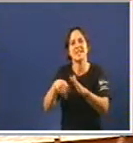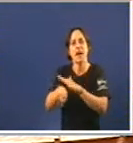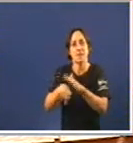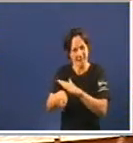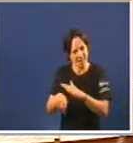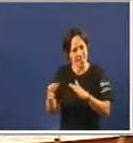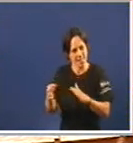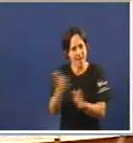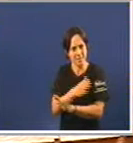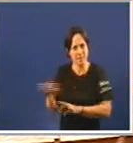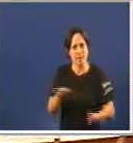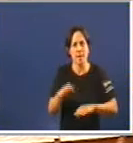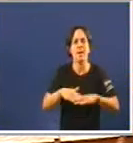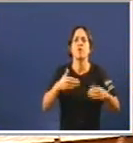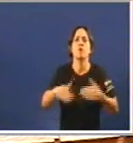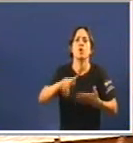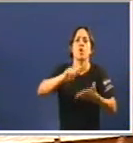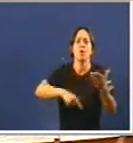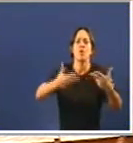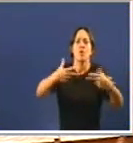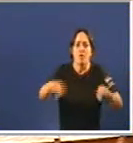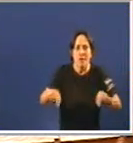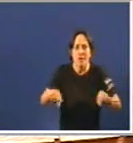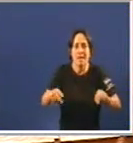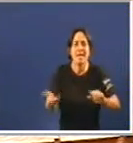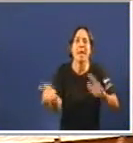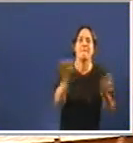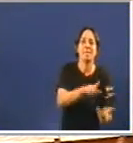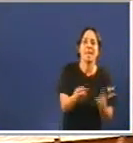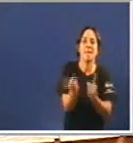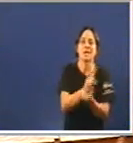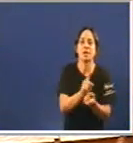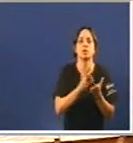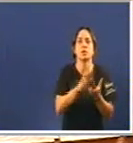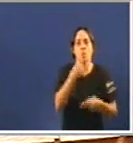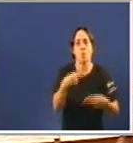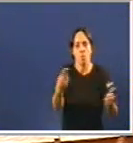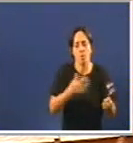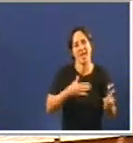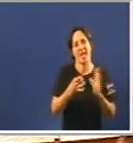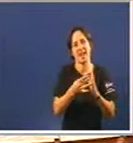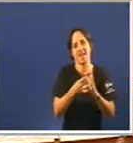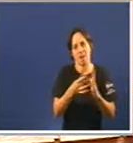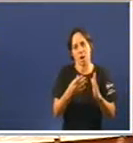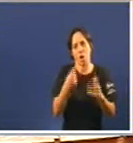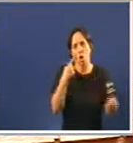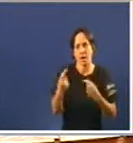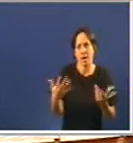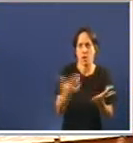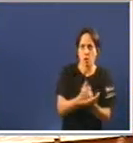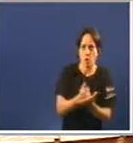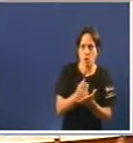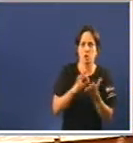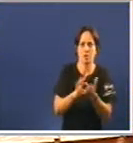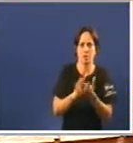venza o contrato, se poida gozar dun servizo público de calidade que se poida coordinar entre sí con todos os servizos do país.